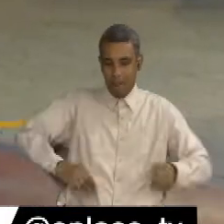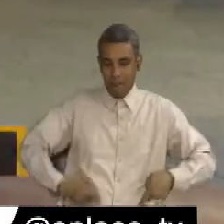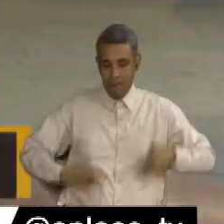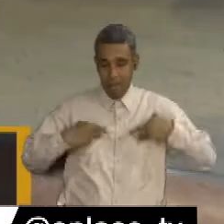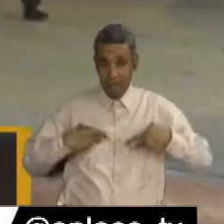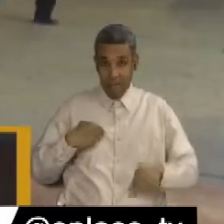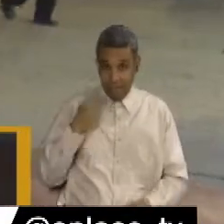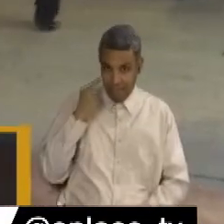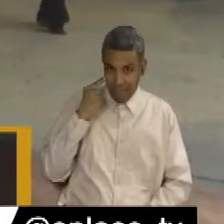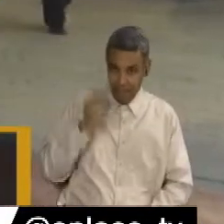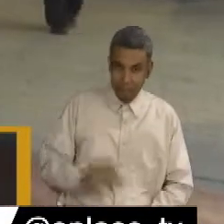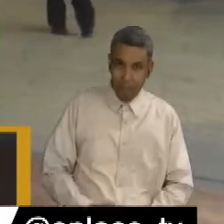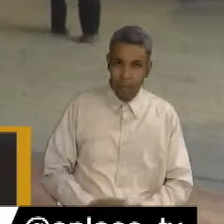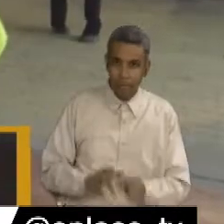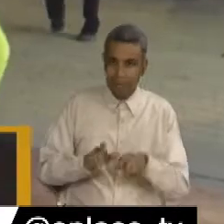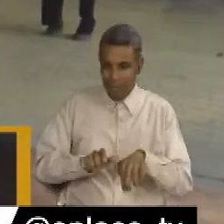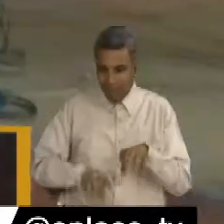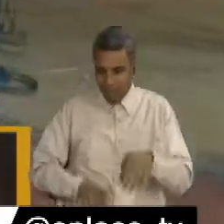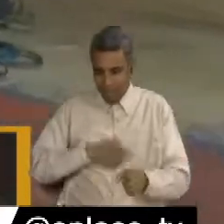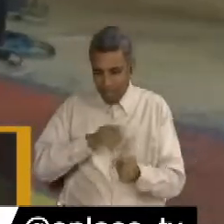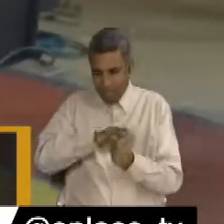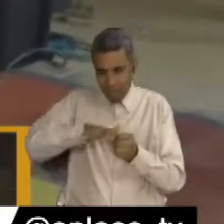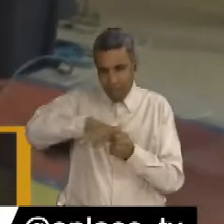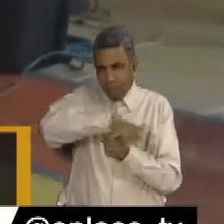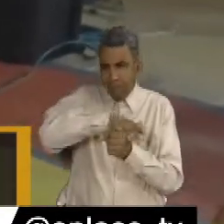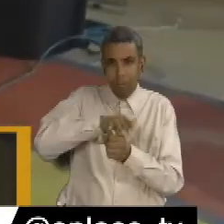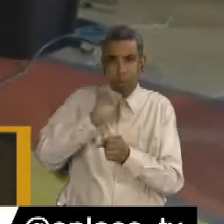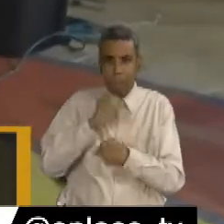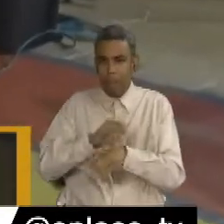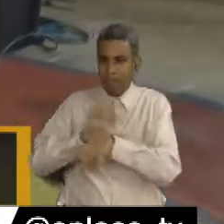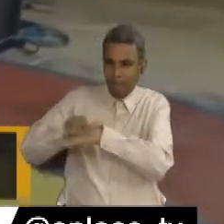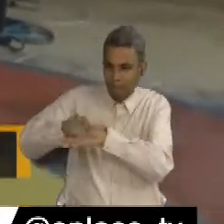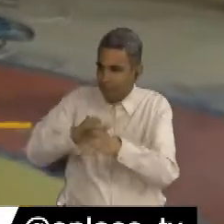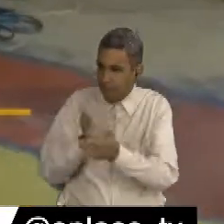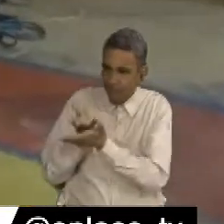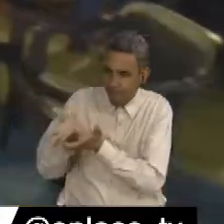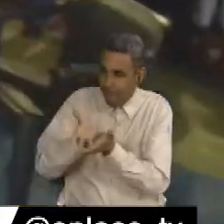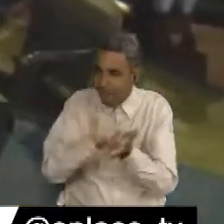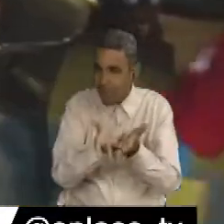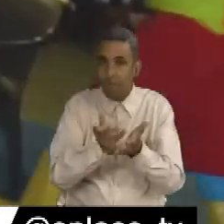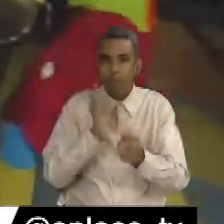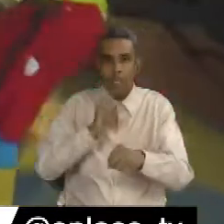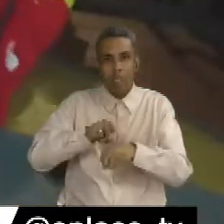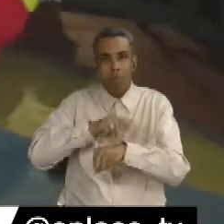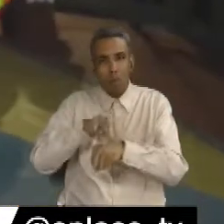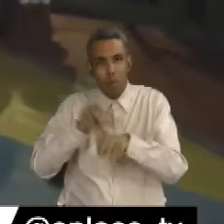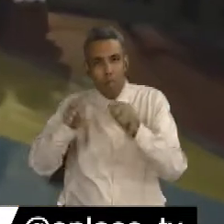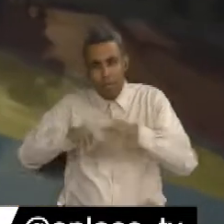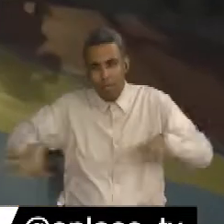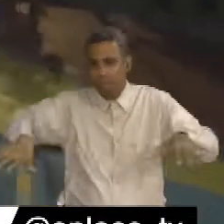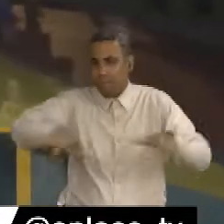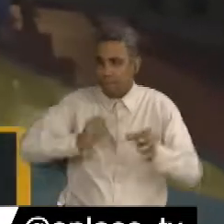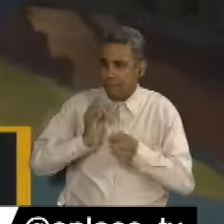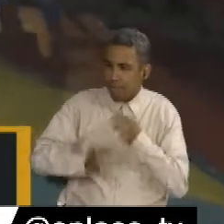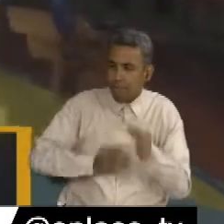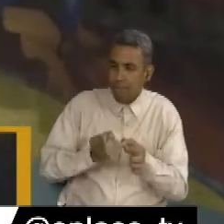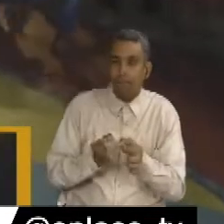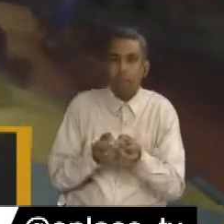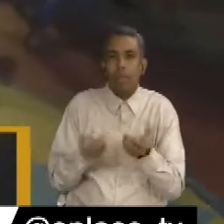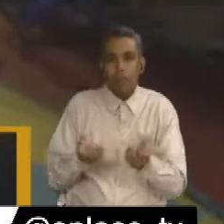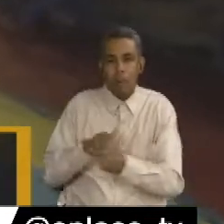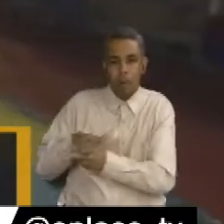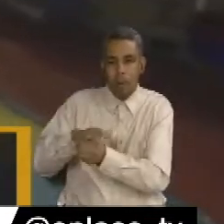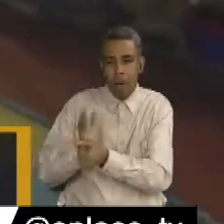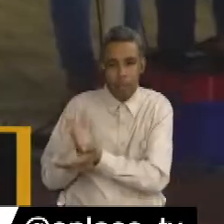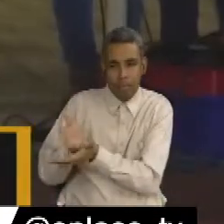La Secretaría de Medio Ambiente adelanta campaña en diversos lugares de la ciudad sobre cultura ciudadana, apoyados por el personaje Rufino de Enlace Televisión. Este fin de semana